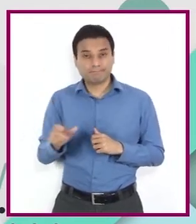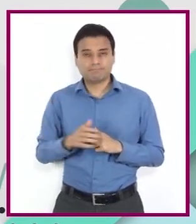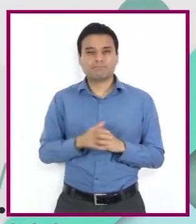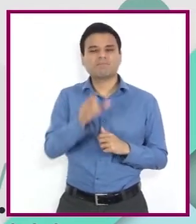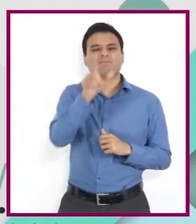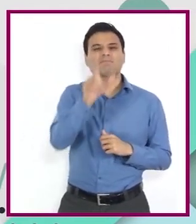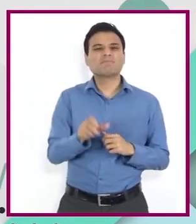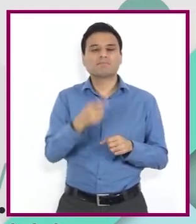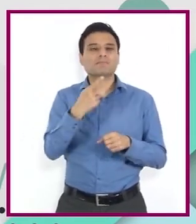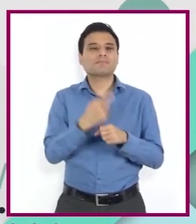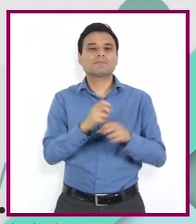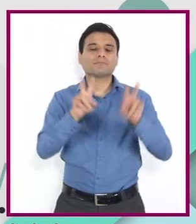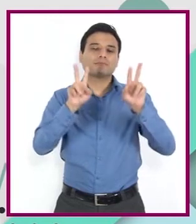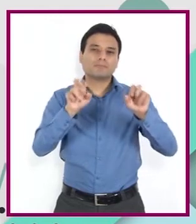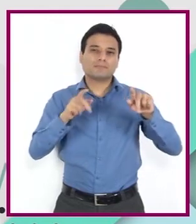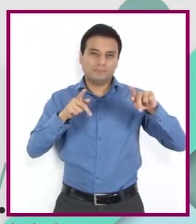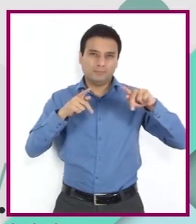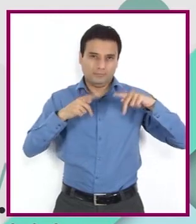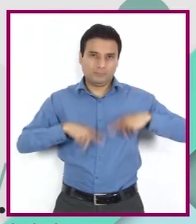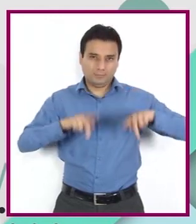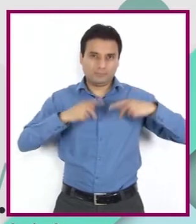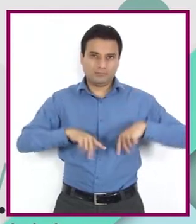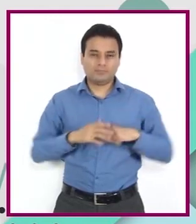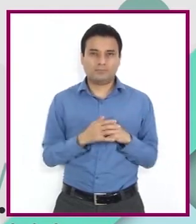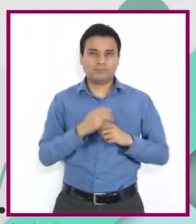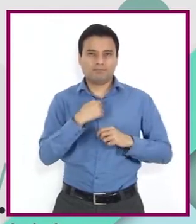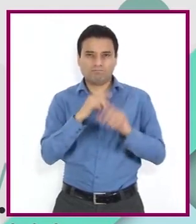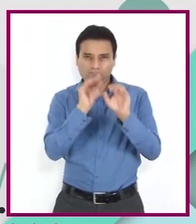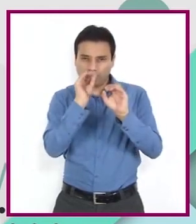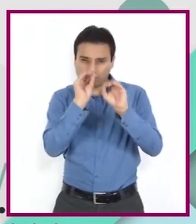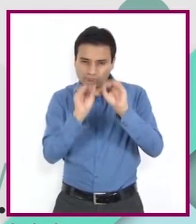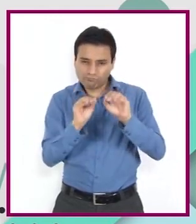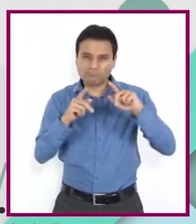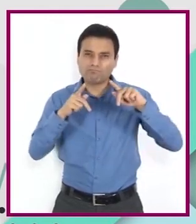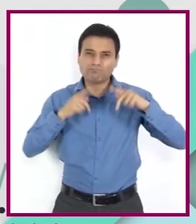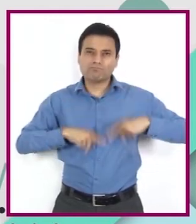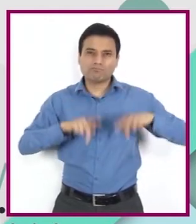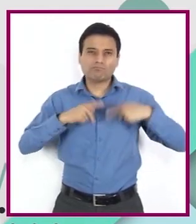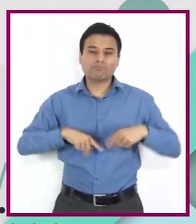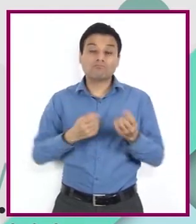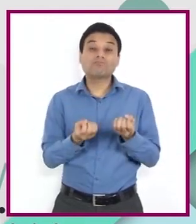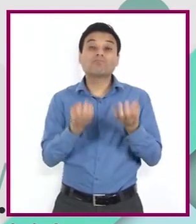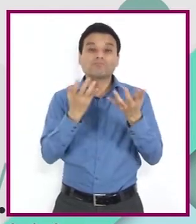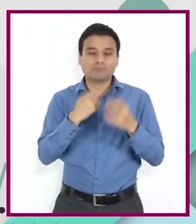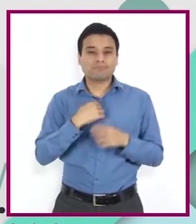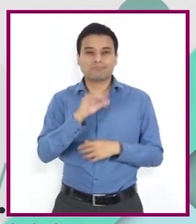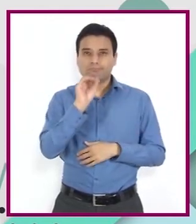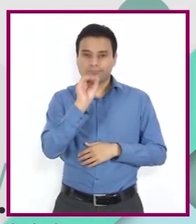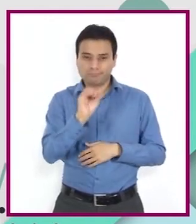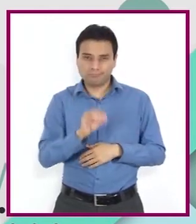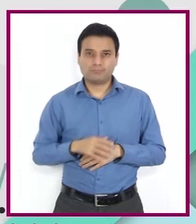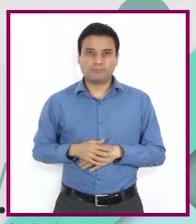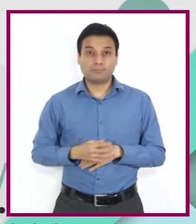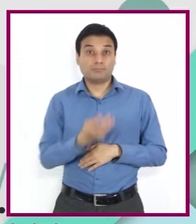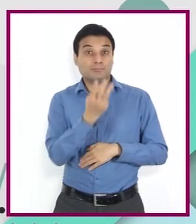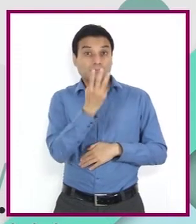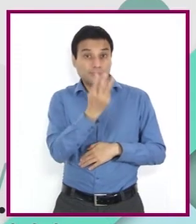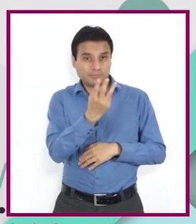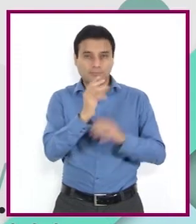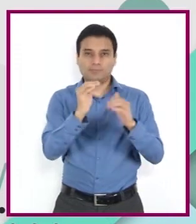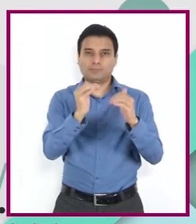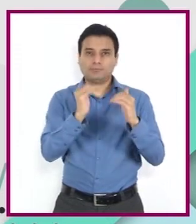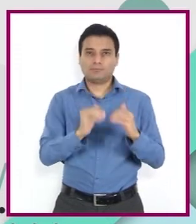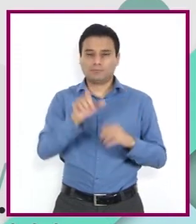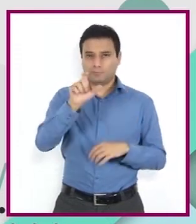como personas y escribimos los datos que corresponden al número de personas, en este caso 3 y X.